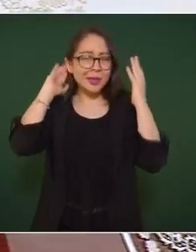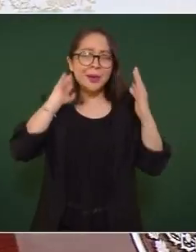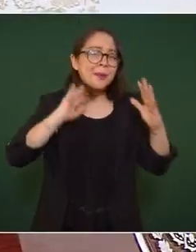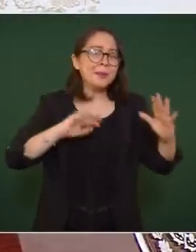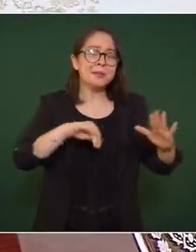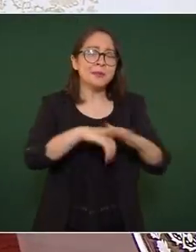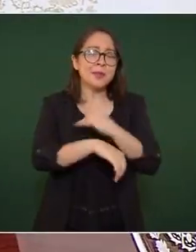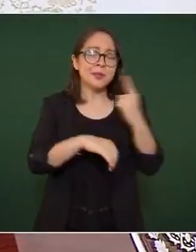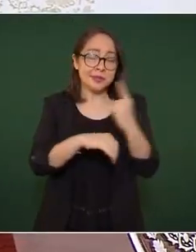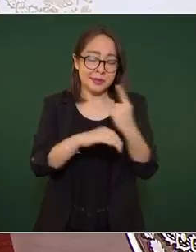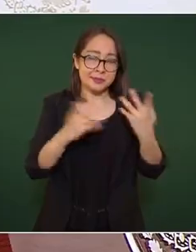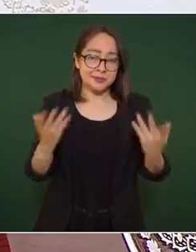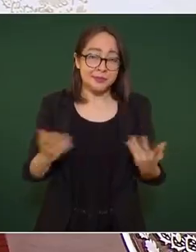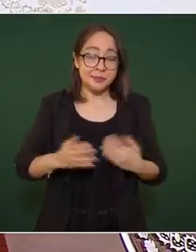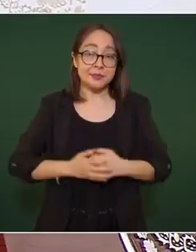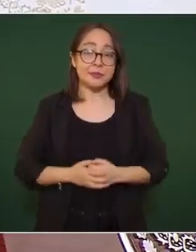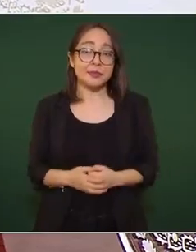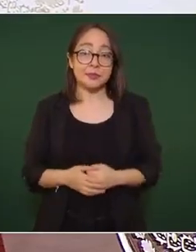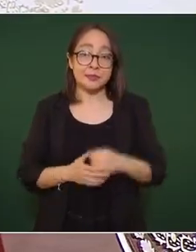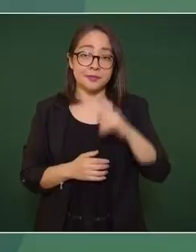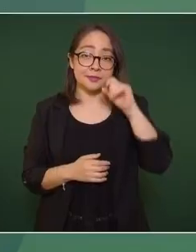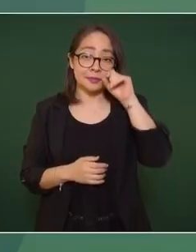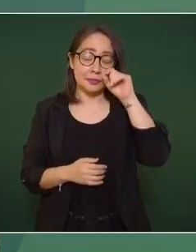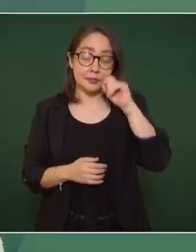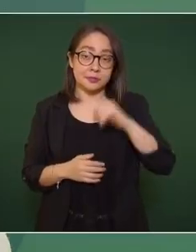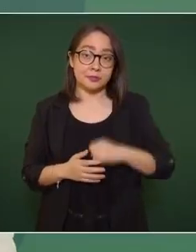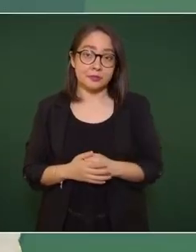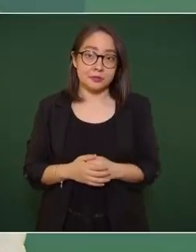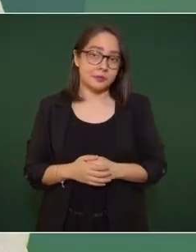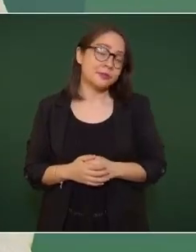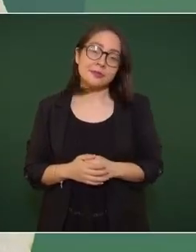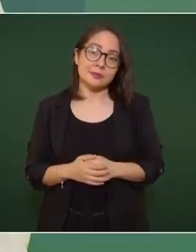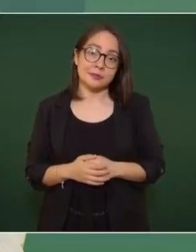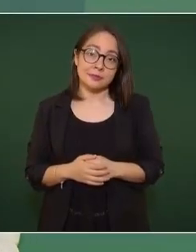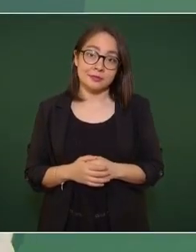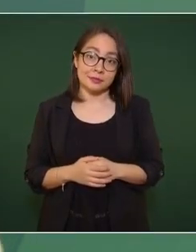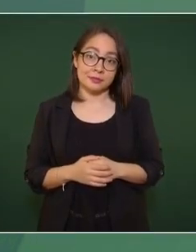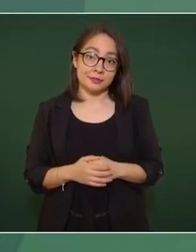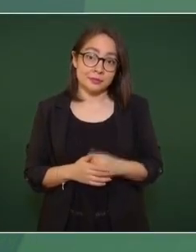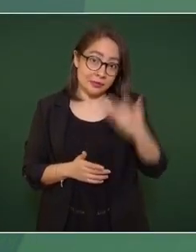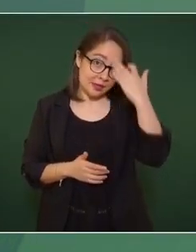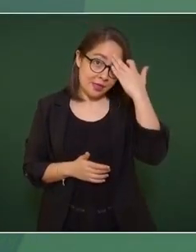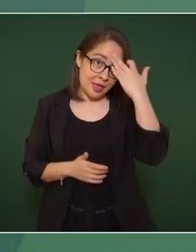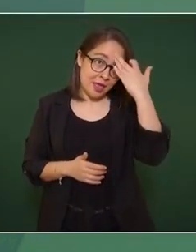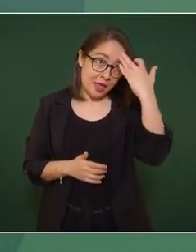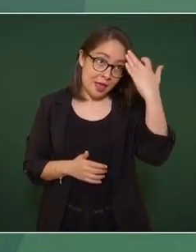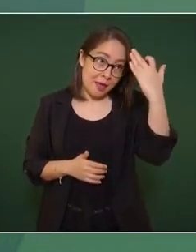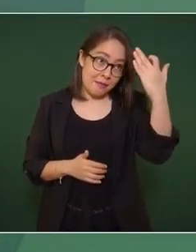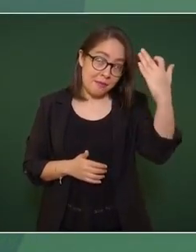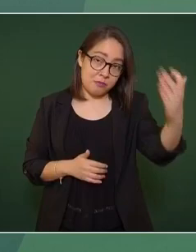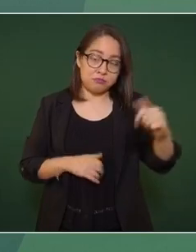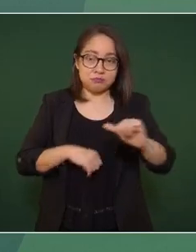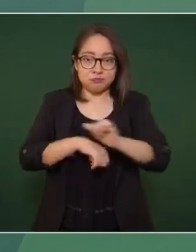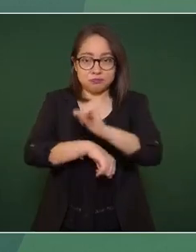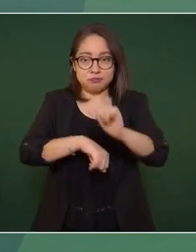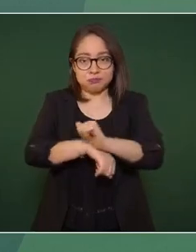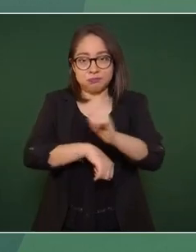como se tienen que transportar más tiempo en carro,